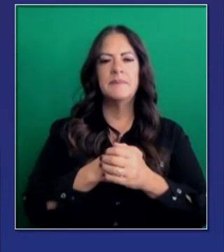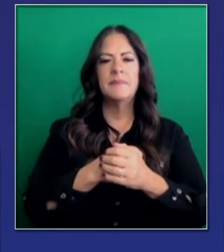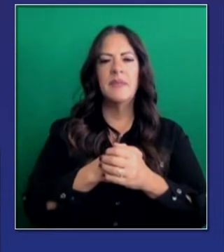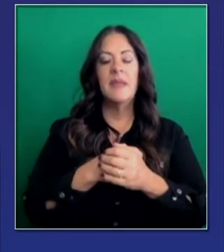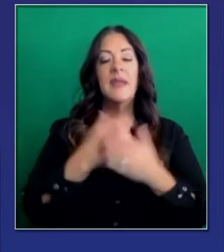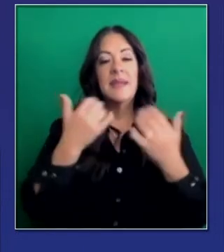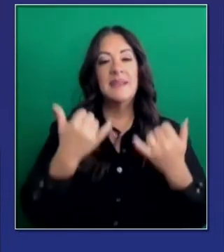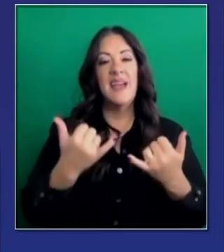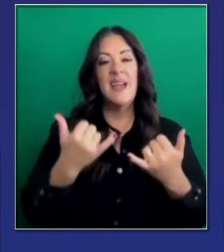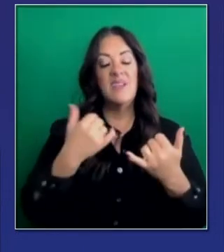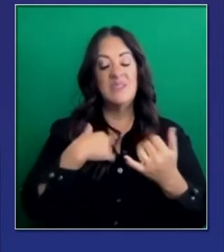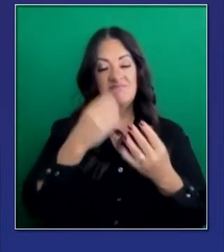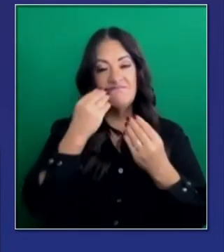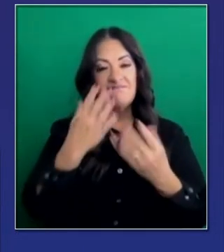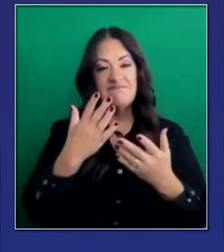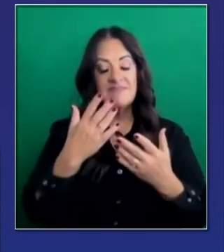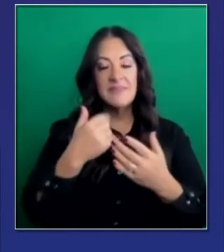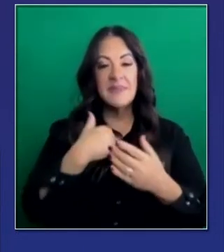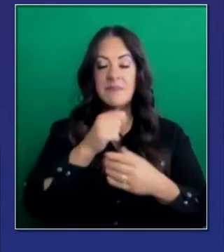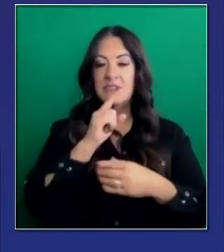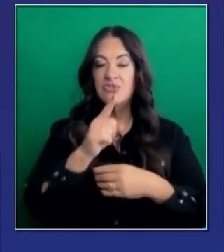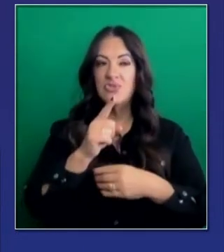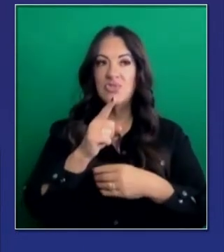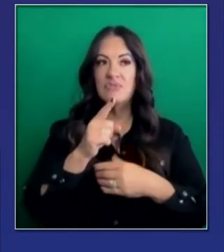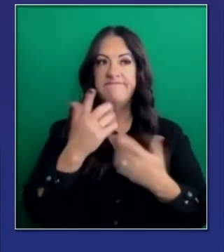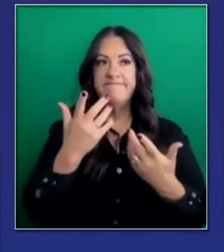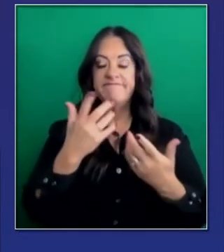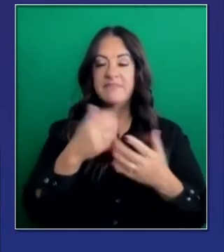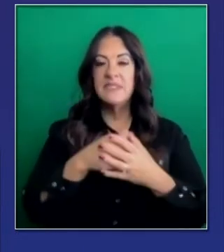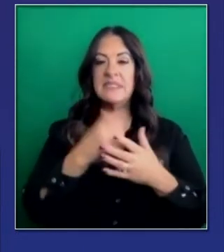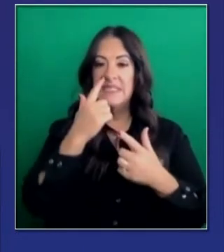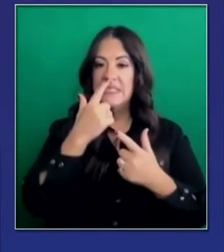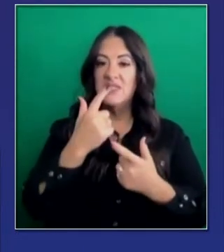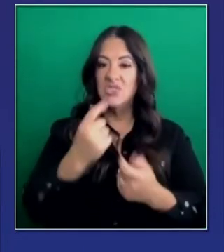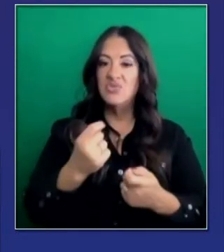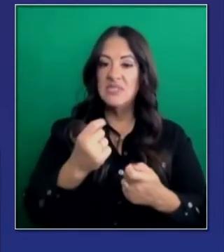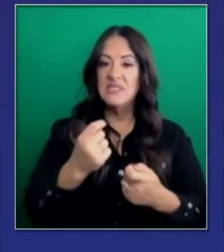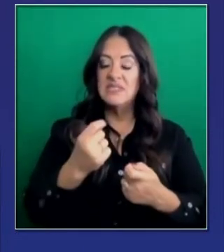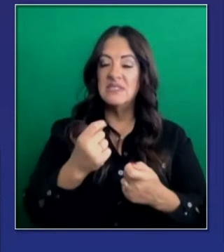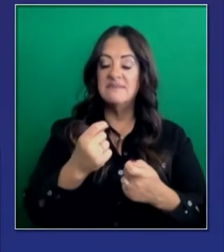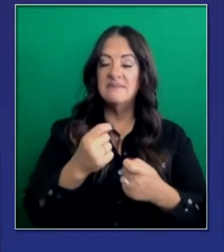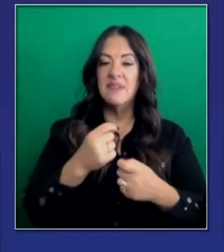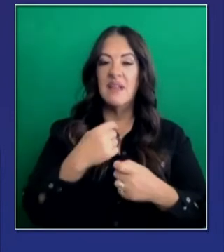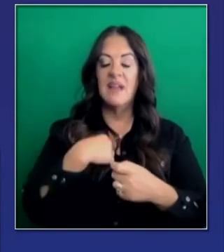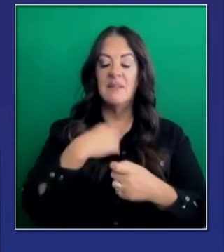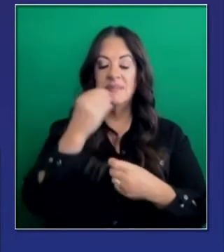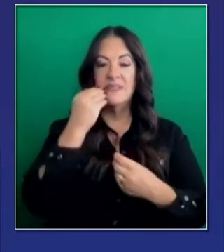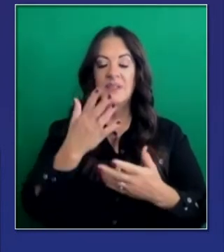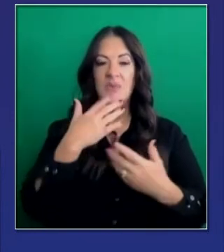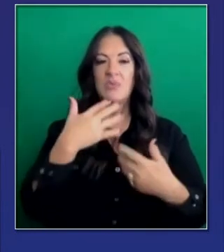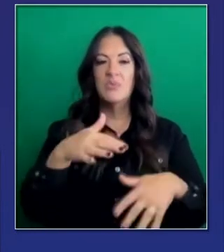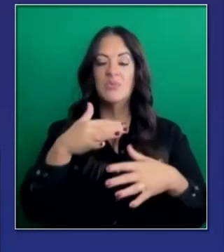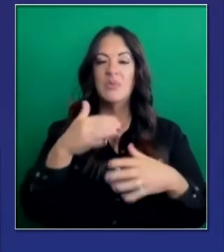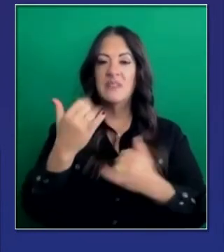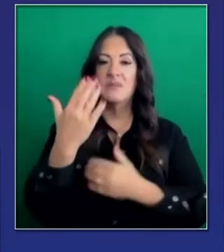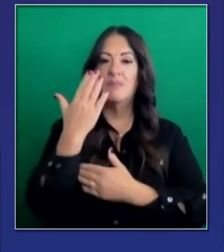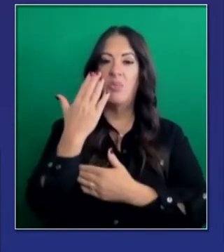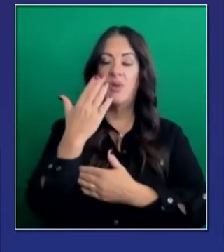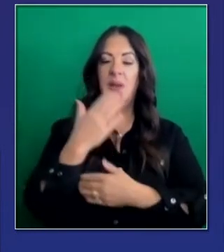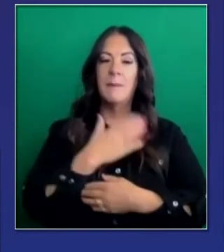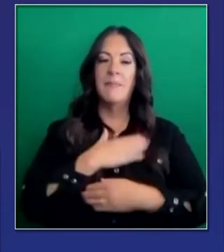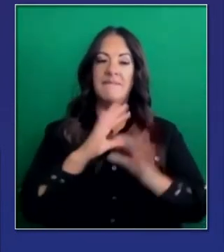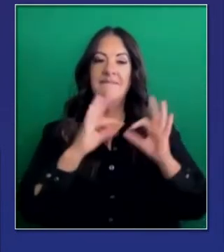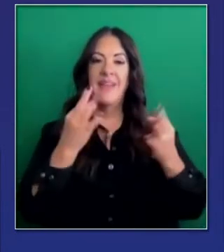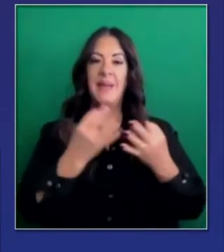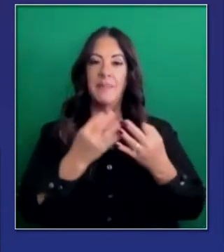que no sé si es algo creativo o no pero es interesante al menos para mí lo fue esta mañana en mi hogar